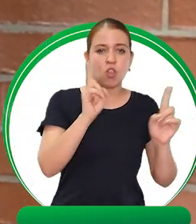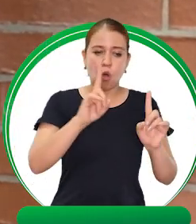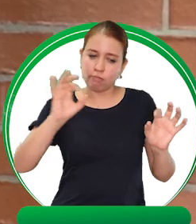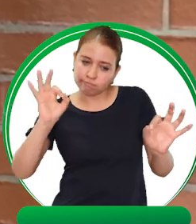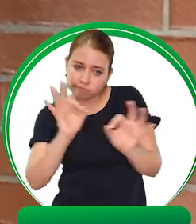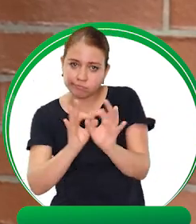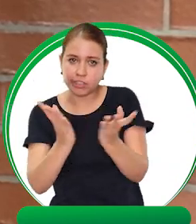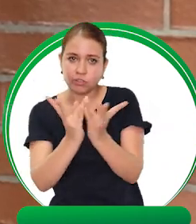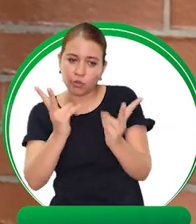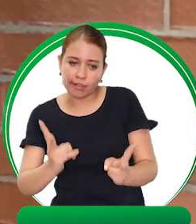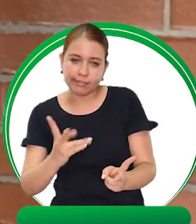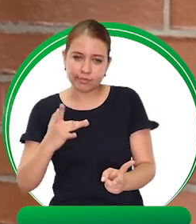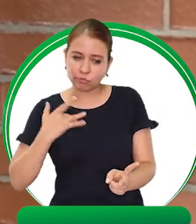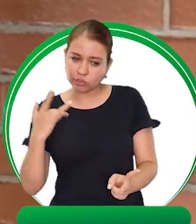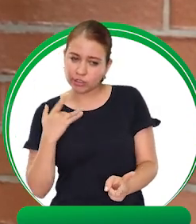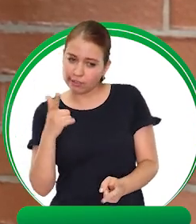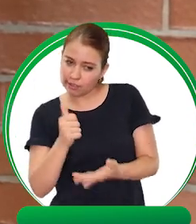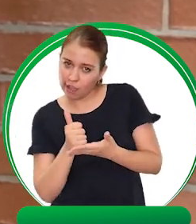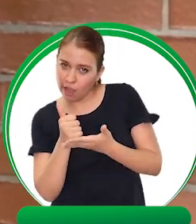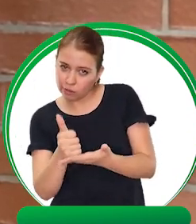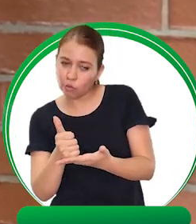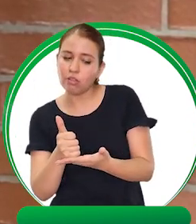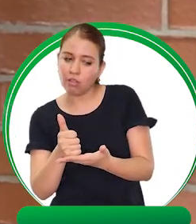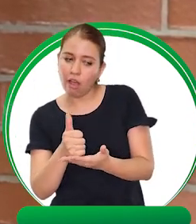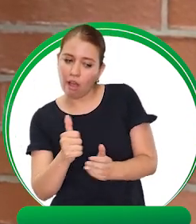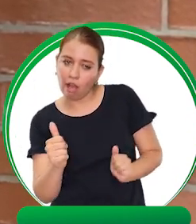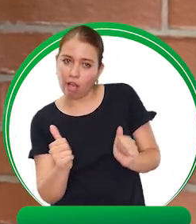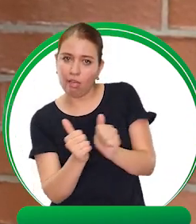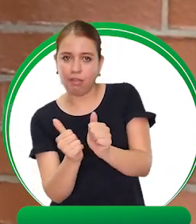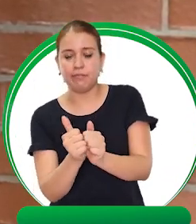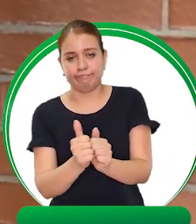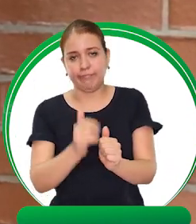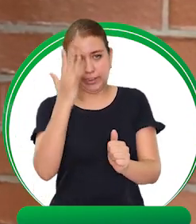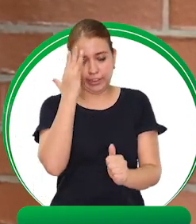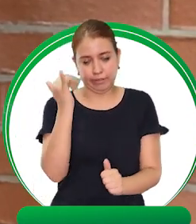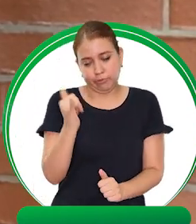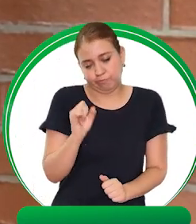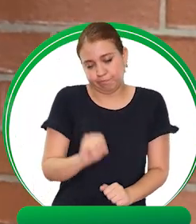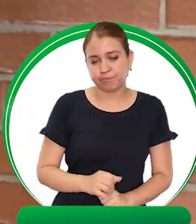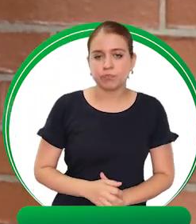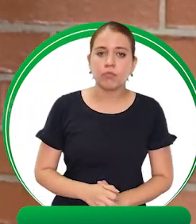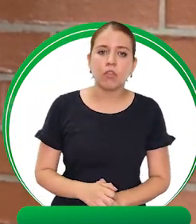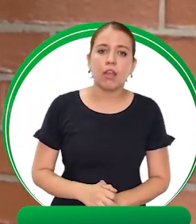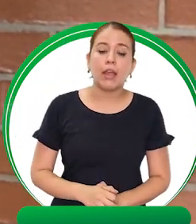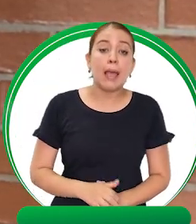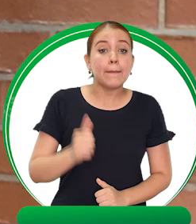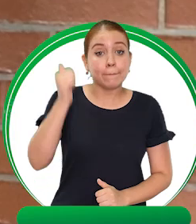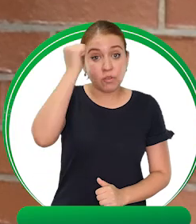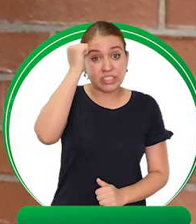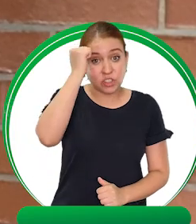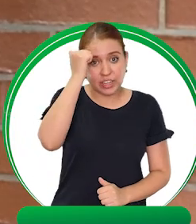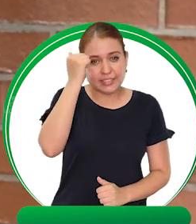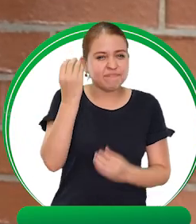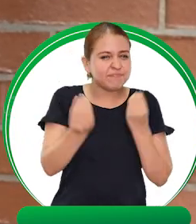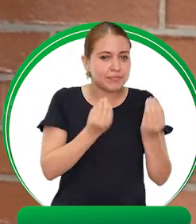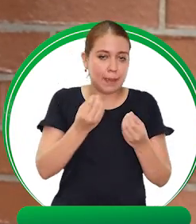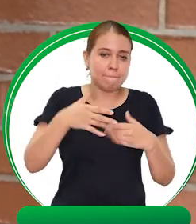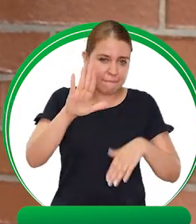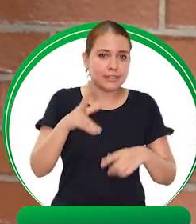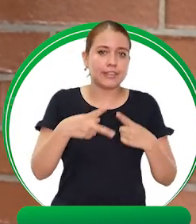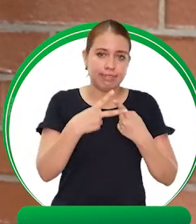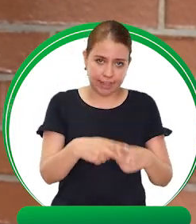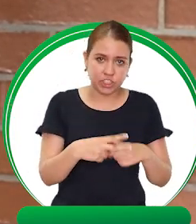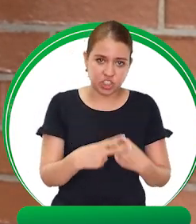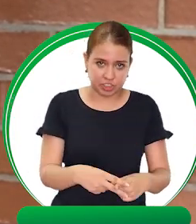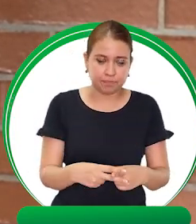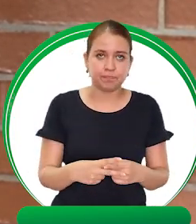lo académico, tratan de ver cómo se siente el estudiante para así ayudarles y ahí sí mezclar lo académico. Los profesores hacen más que